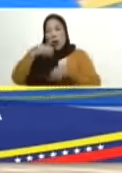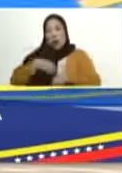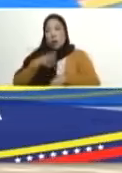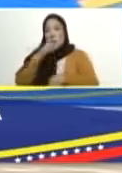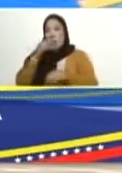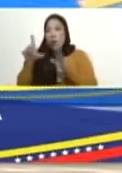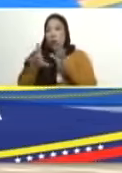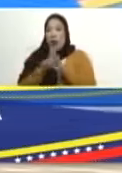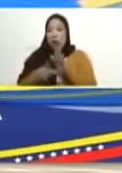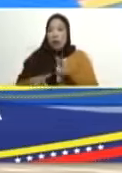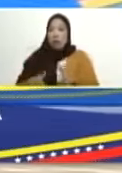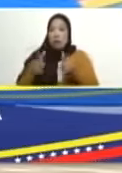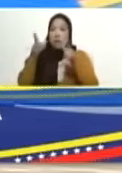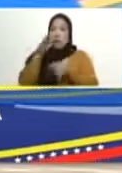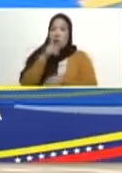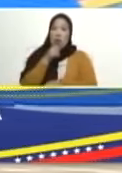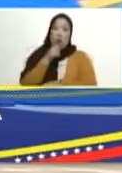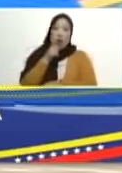ilegales,